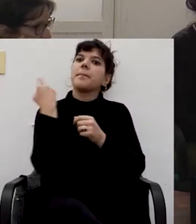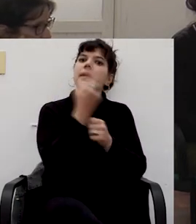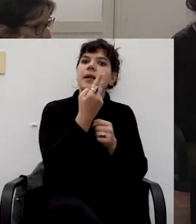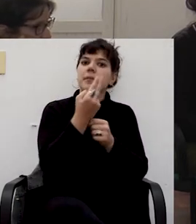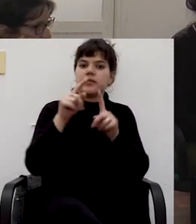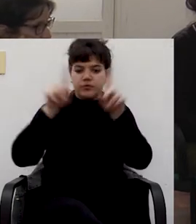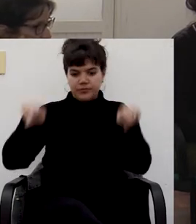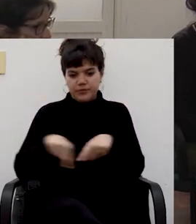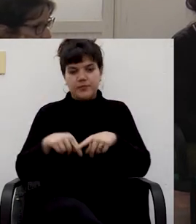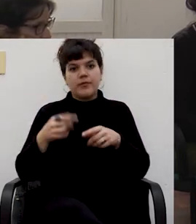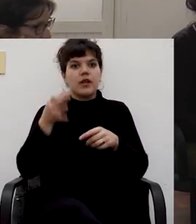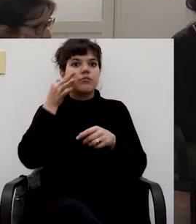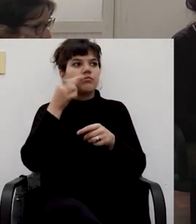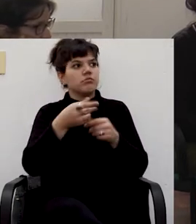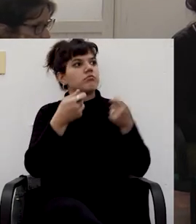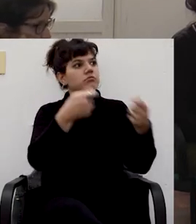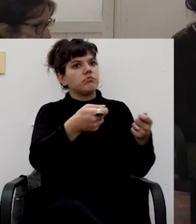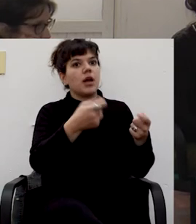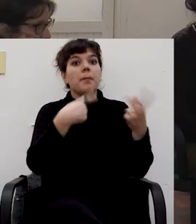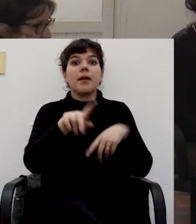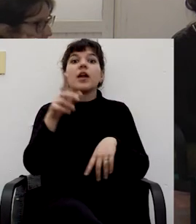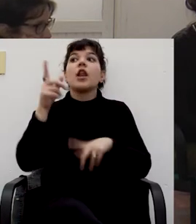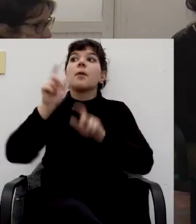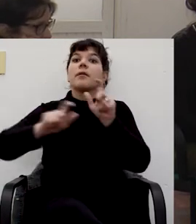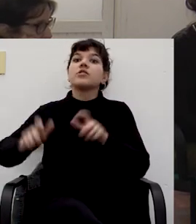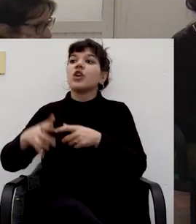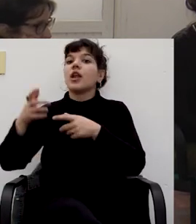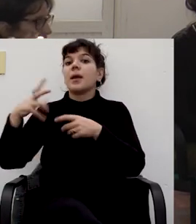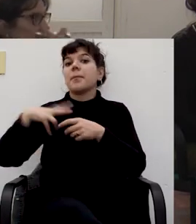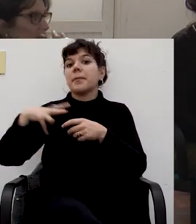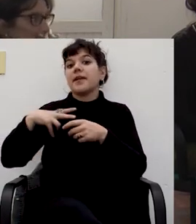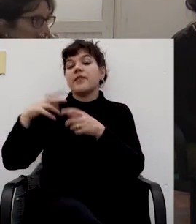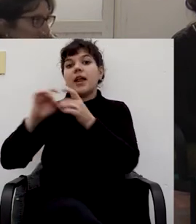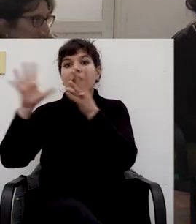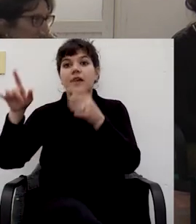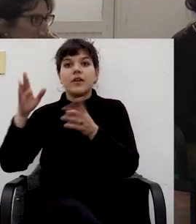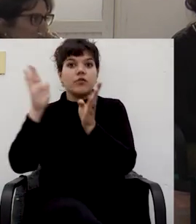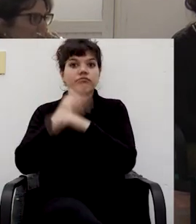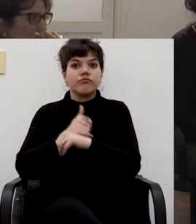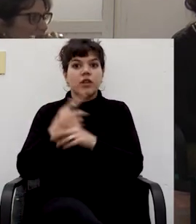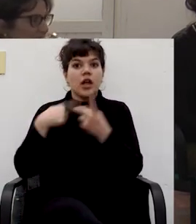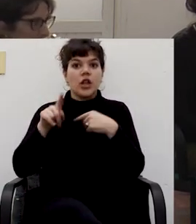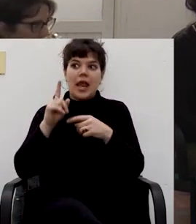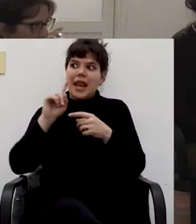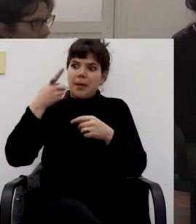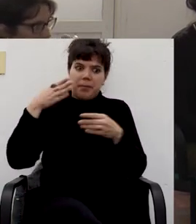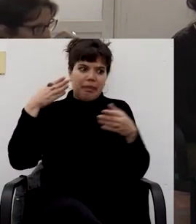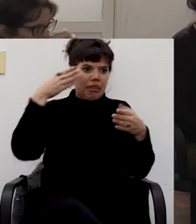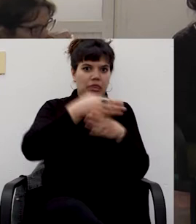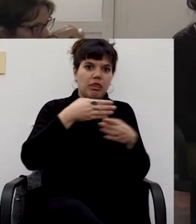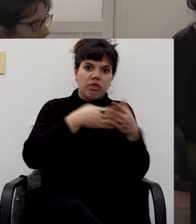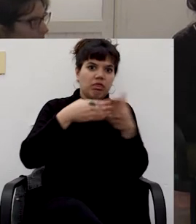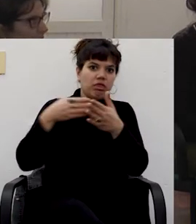notarial que les permita ir. Esto las personas privadas de libertad no lo pueden hacer. Entonces ahí tenían la primera barrera de acceso y de ingreso